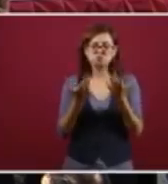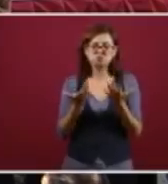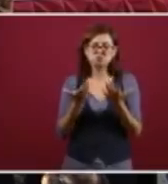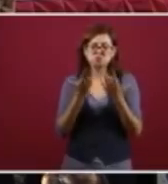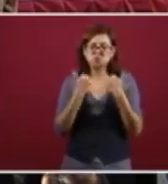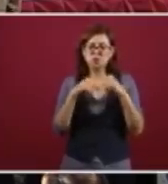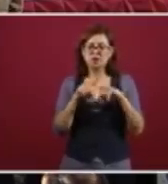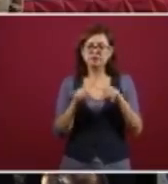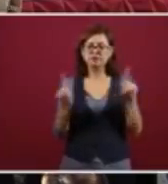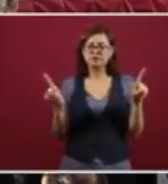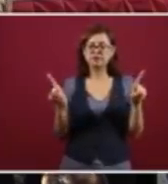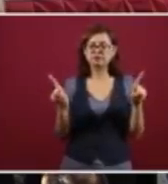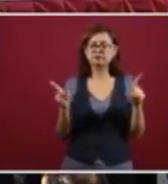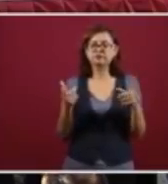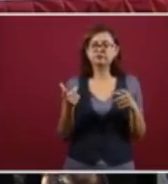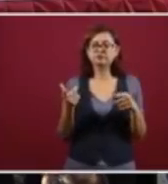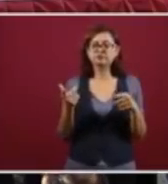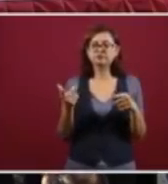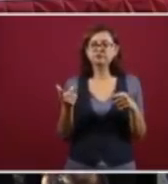No hay